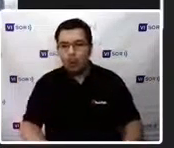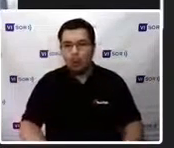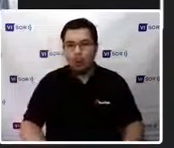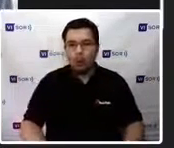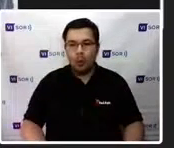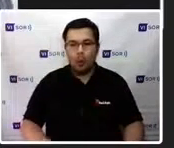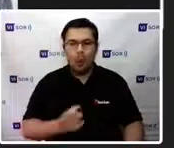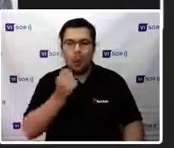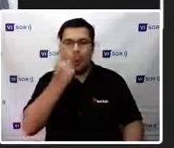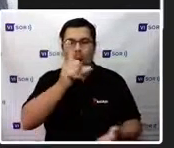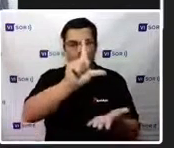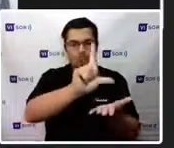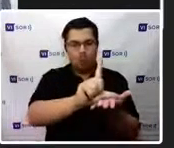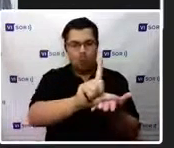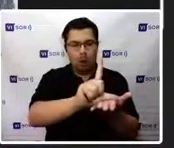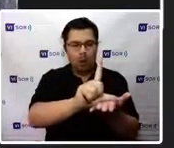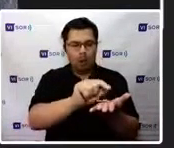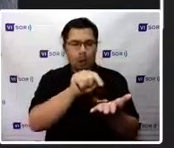más te marcó y por qué?